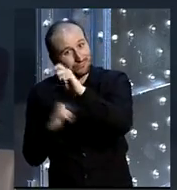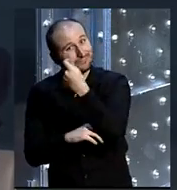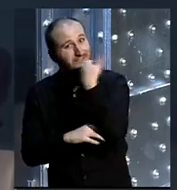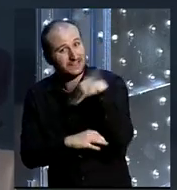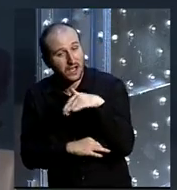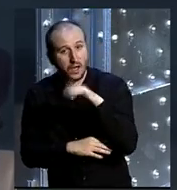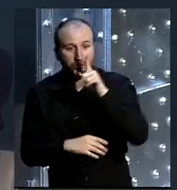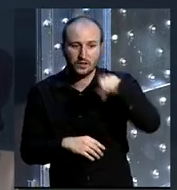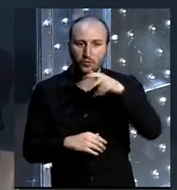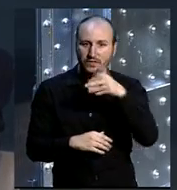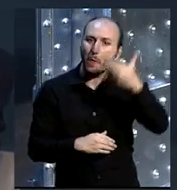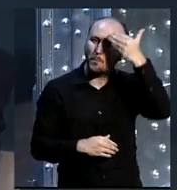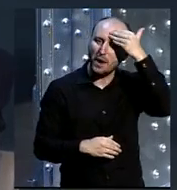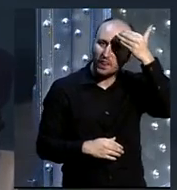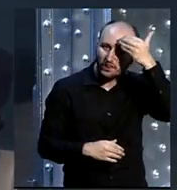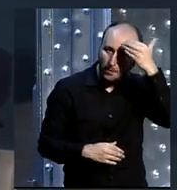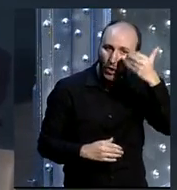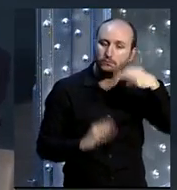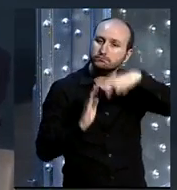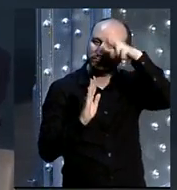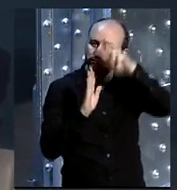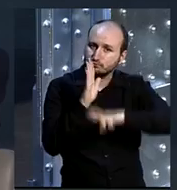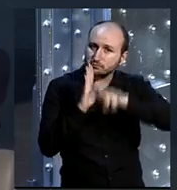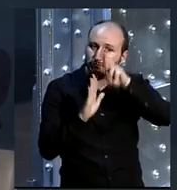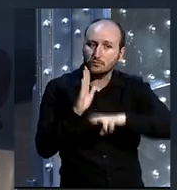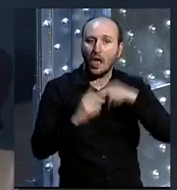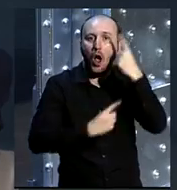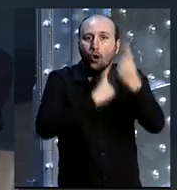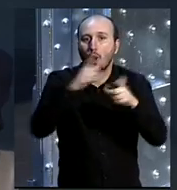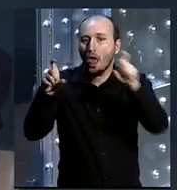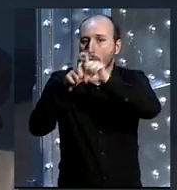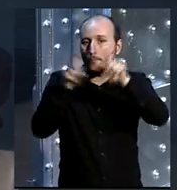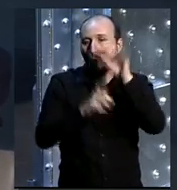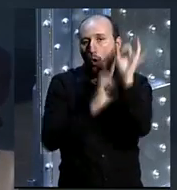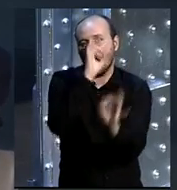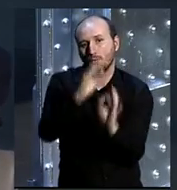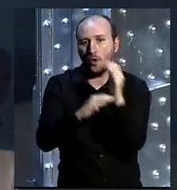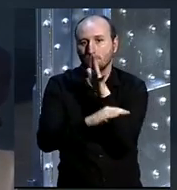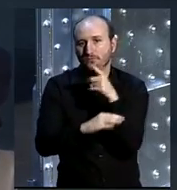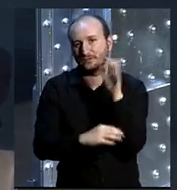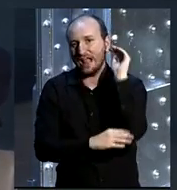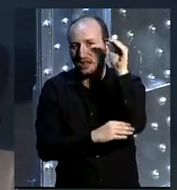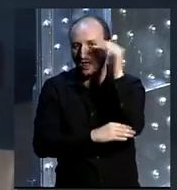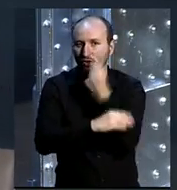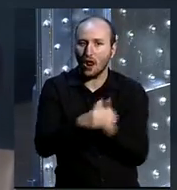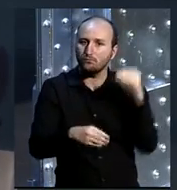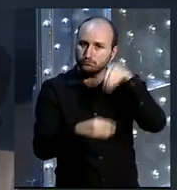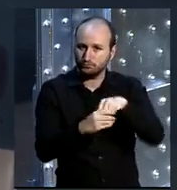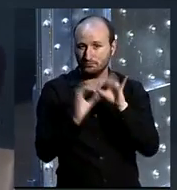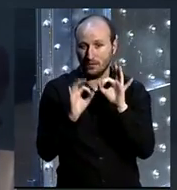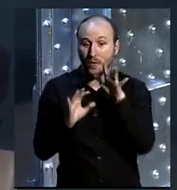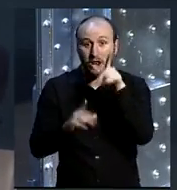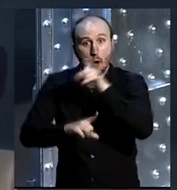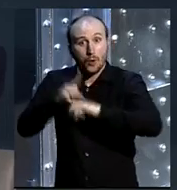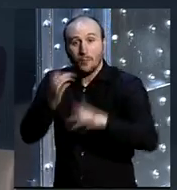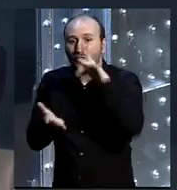luego esos principios a algún tipo de organismo internacional, etcétera. Pero ahí hay un problema que no toca